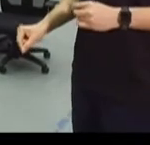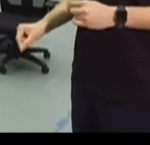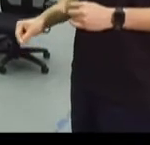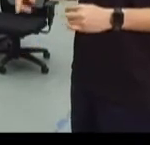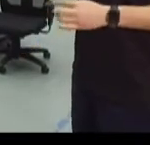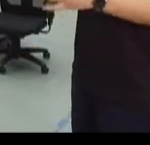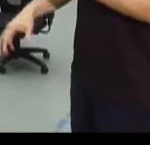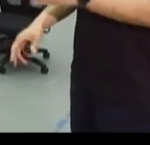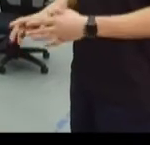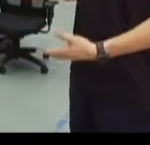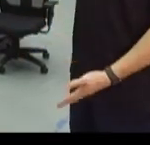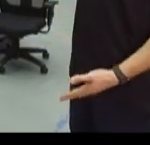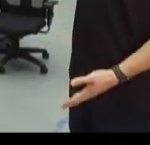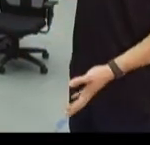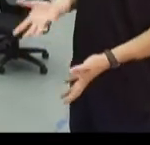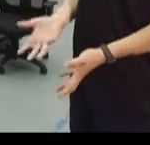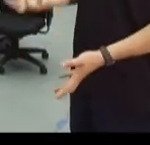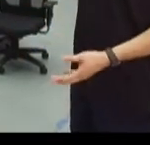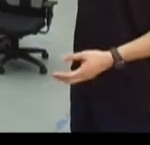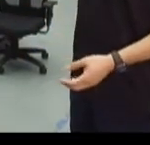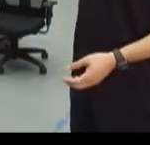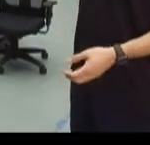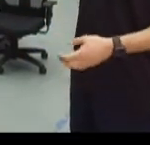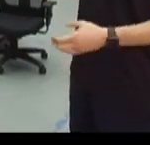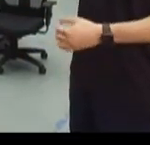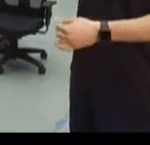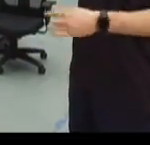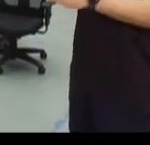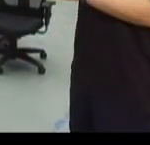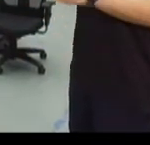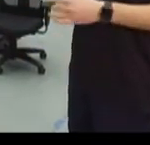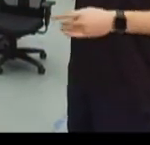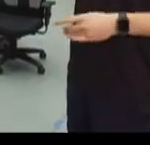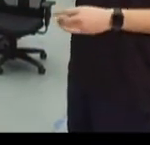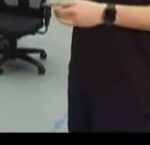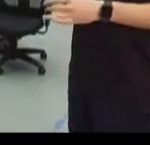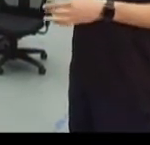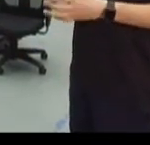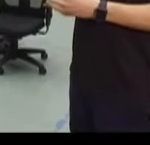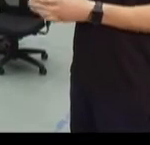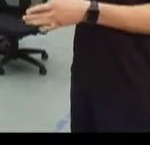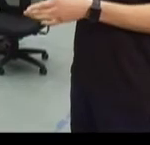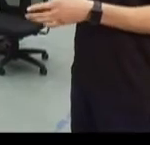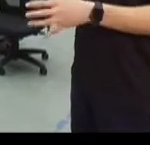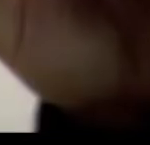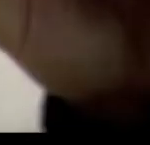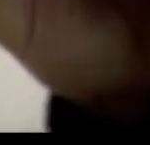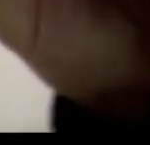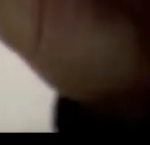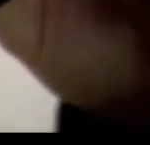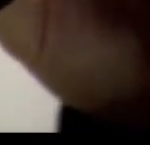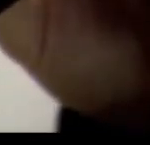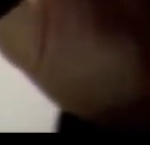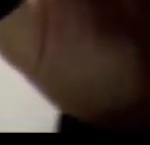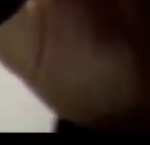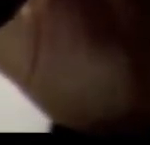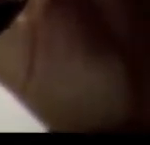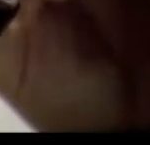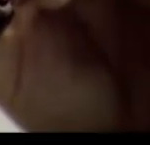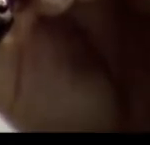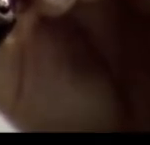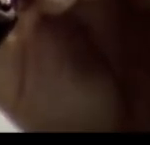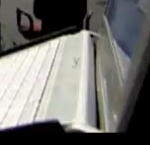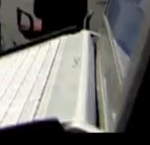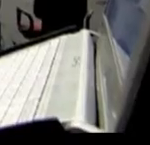y hace un hoyito de como 1 metro y saca una muestra. De hecho tiene un horno pequeño adentro y lo calienta y